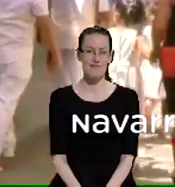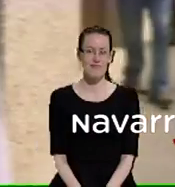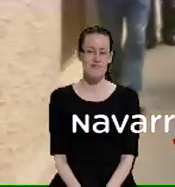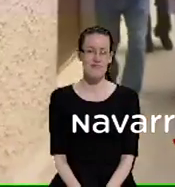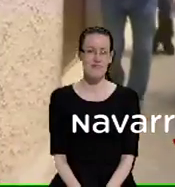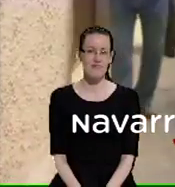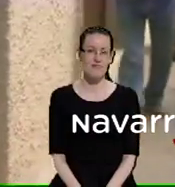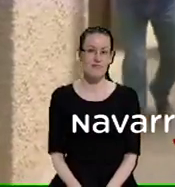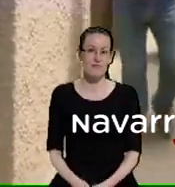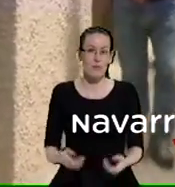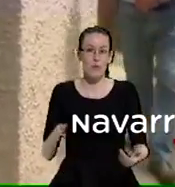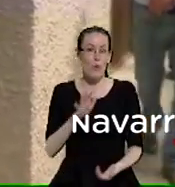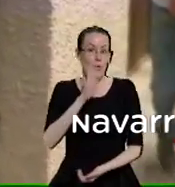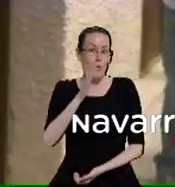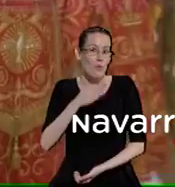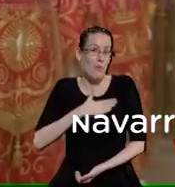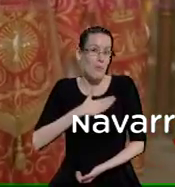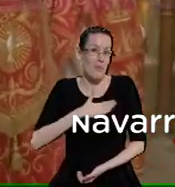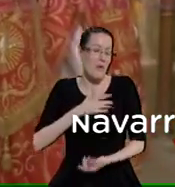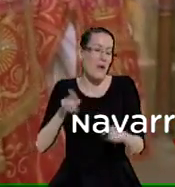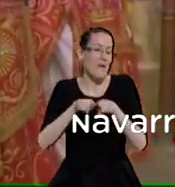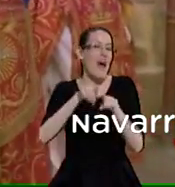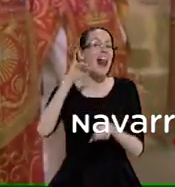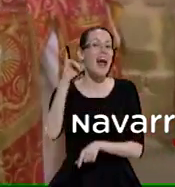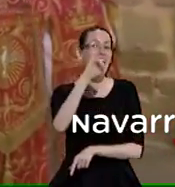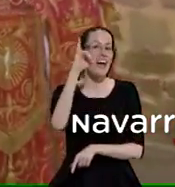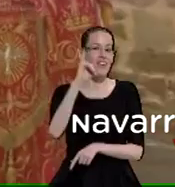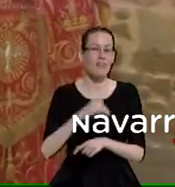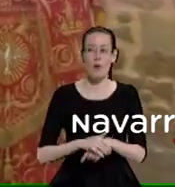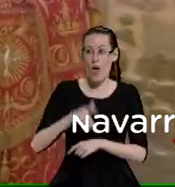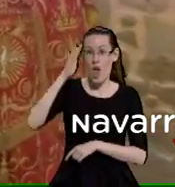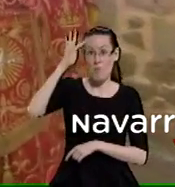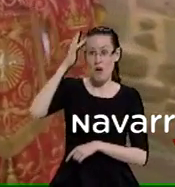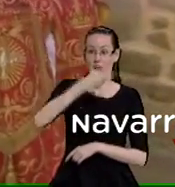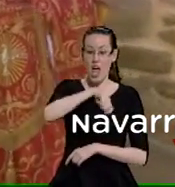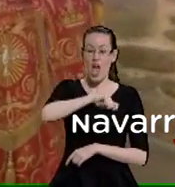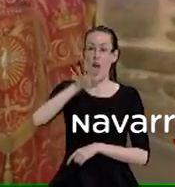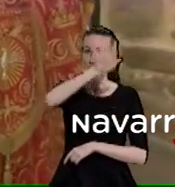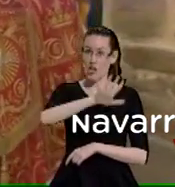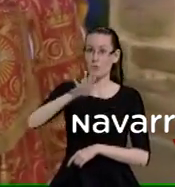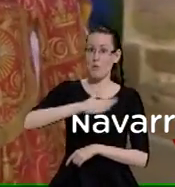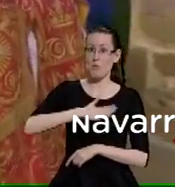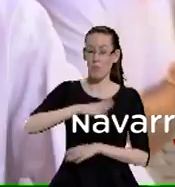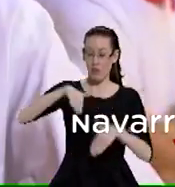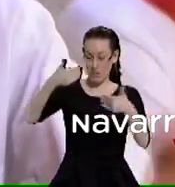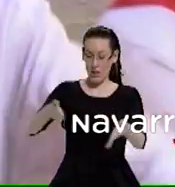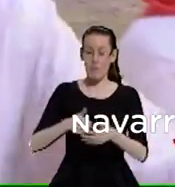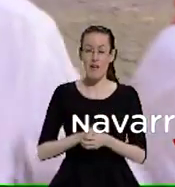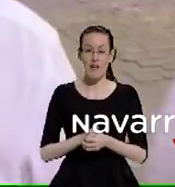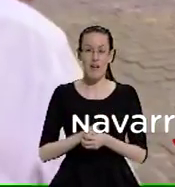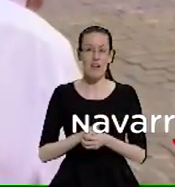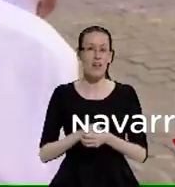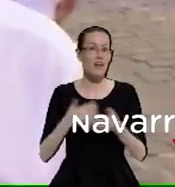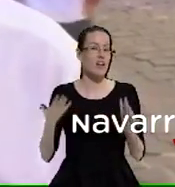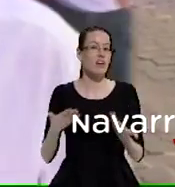Pues si es el patrón, es el jefe de todos. Pues es el patrón de España, patrón de Puente, y como te digo, es el primer peregrino